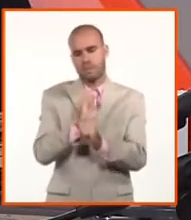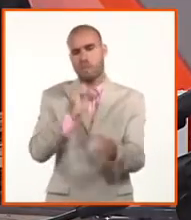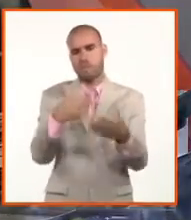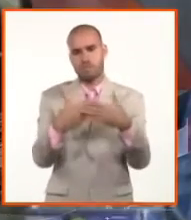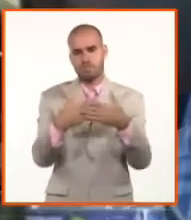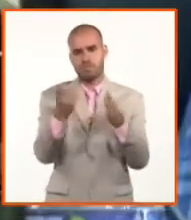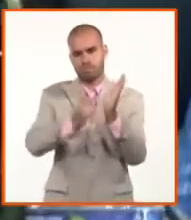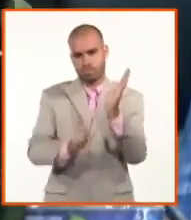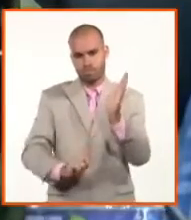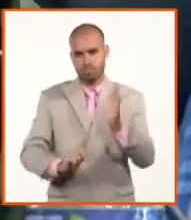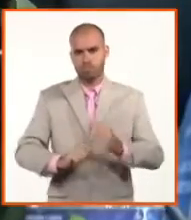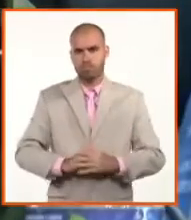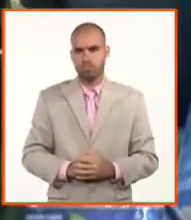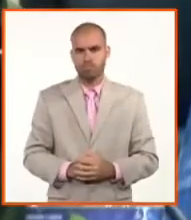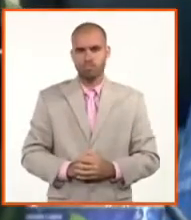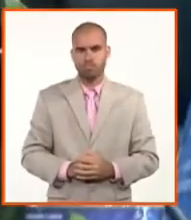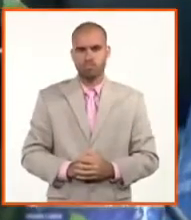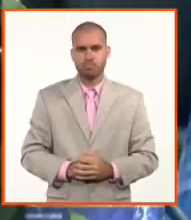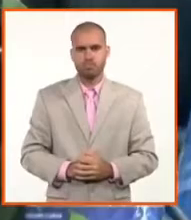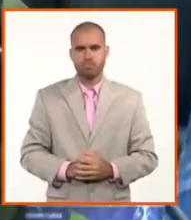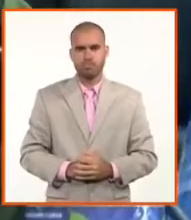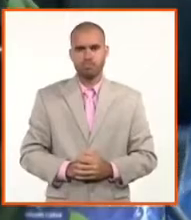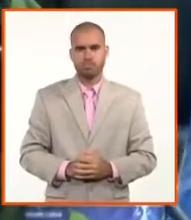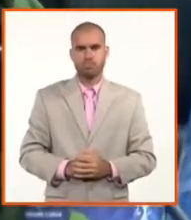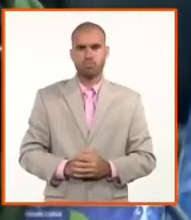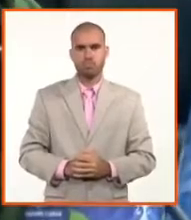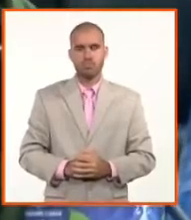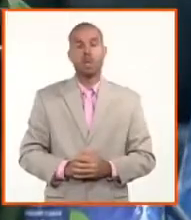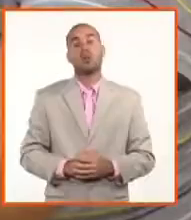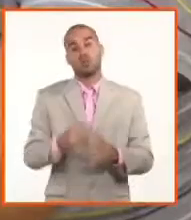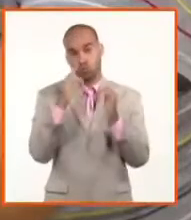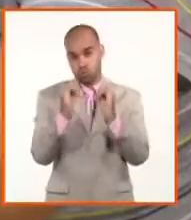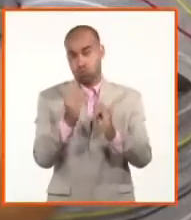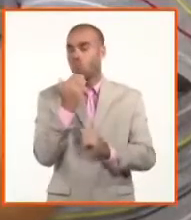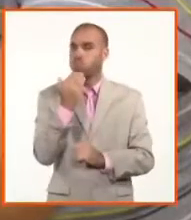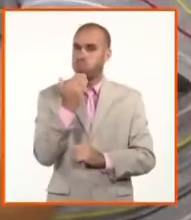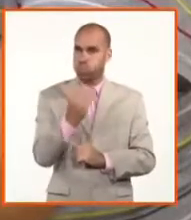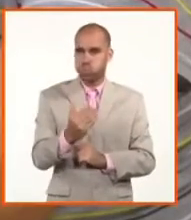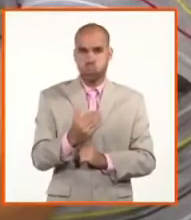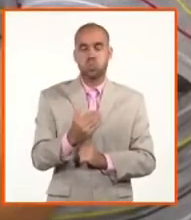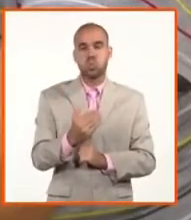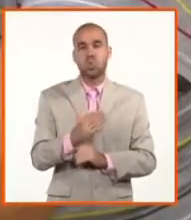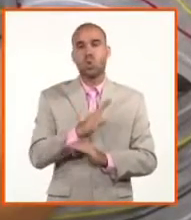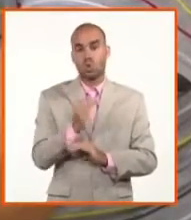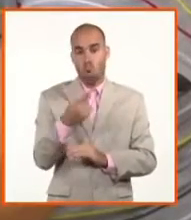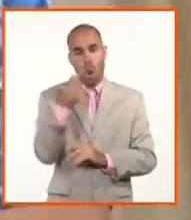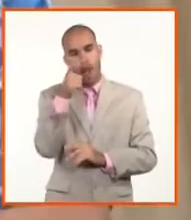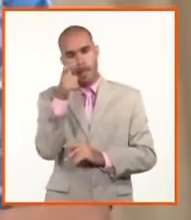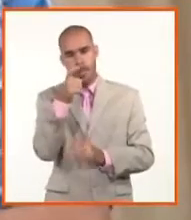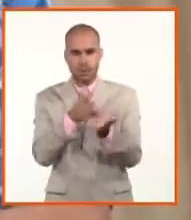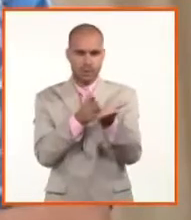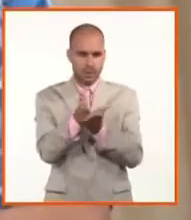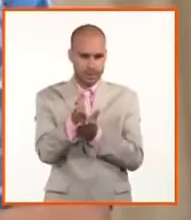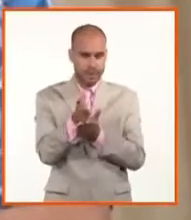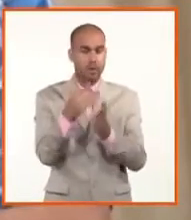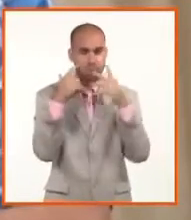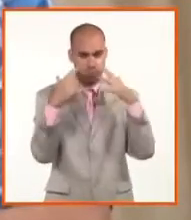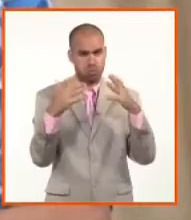y sin duda pues es una de las noticias que en este minuto también se sigue con mayor interés,